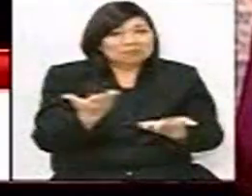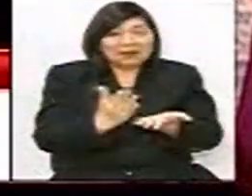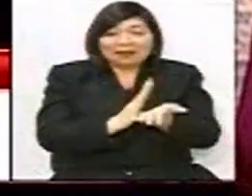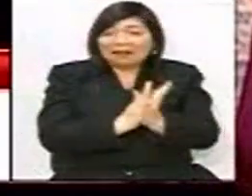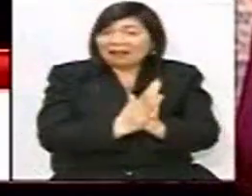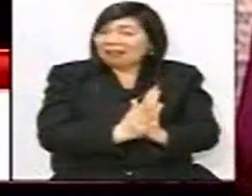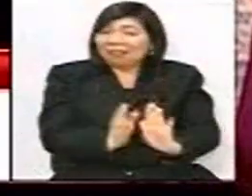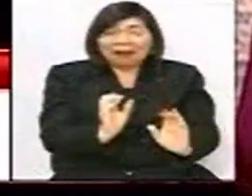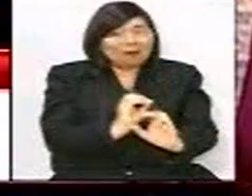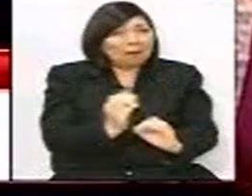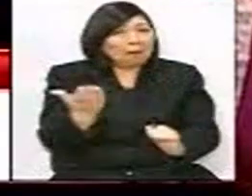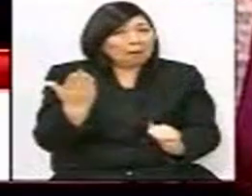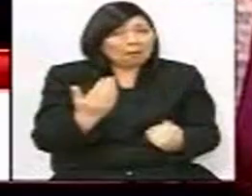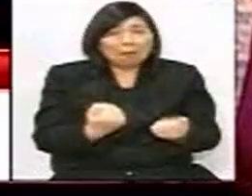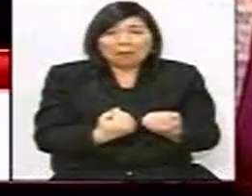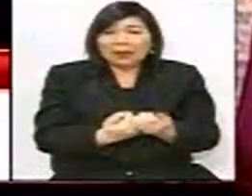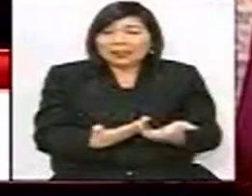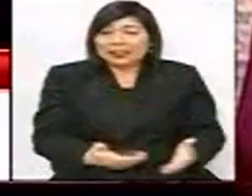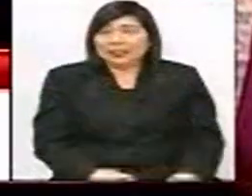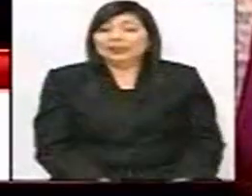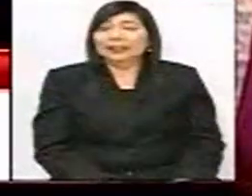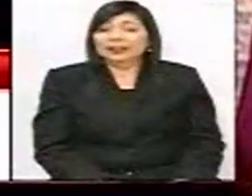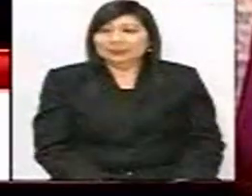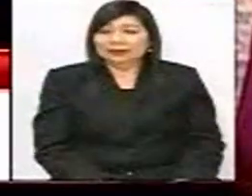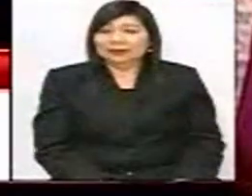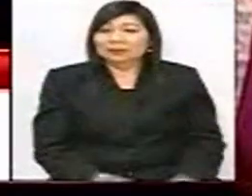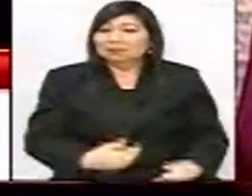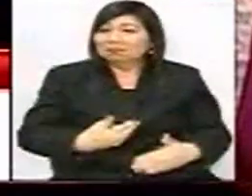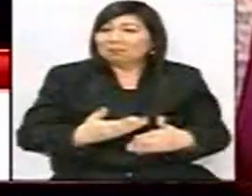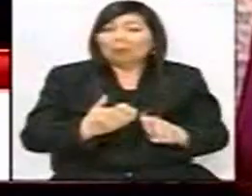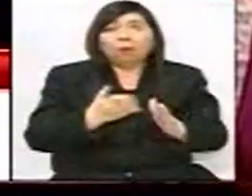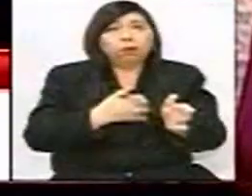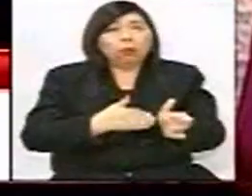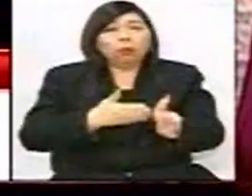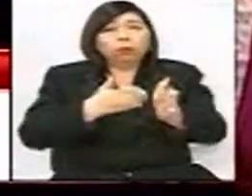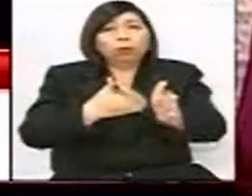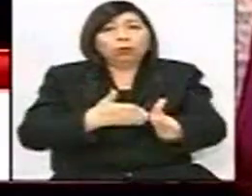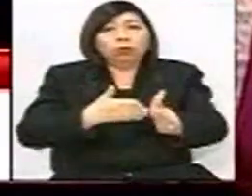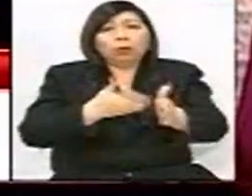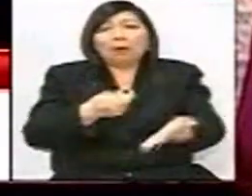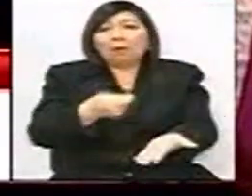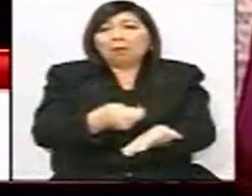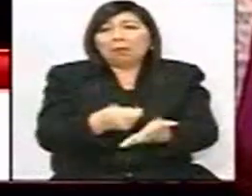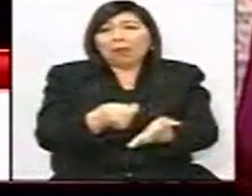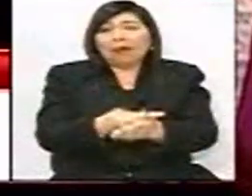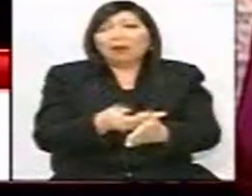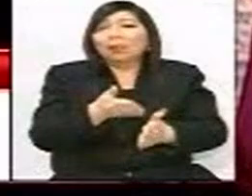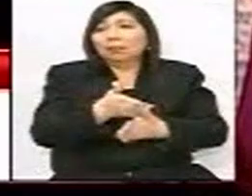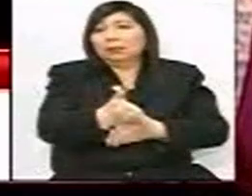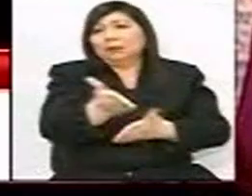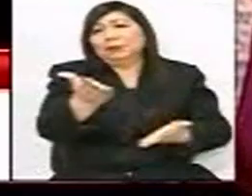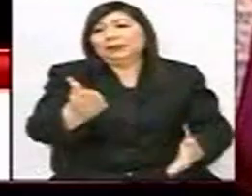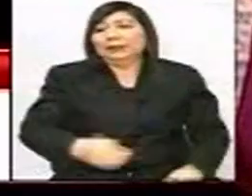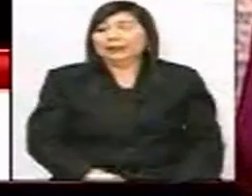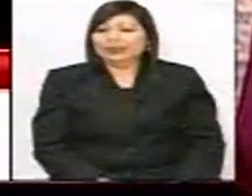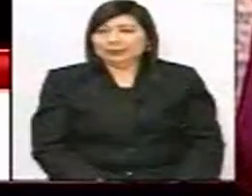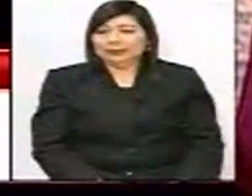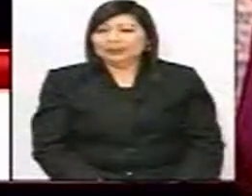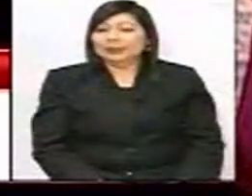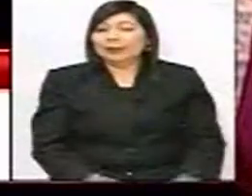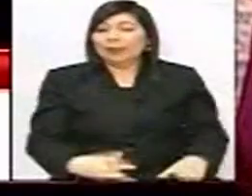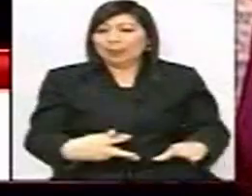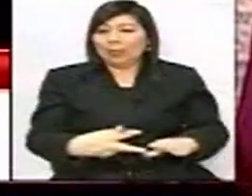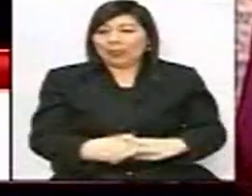ningún servicio. Porque hay que esperar ahí una cola, una procesión para parar el peaje y después pasar una vía cruz. Pido una